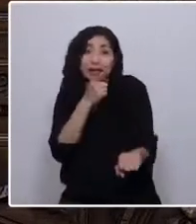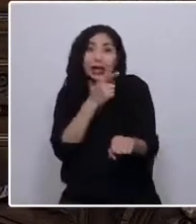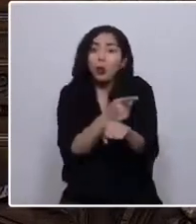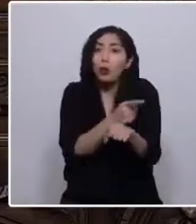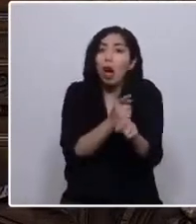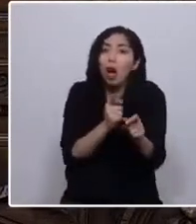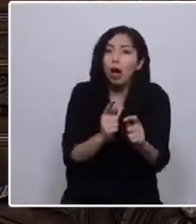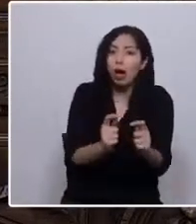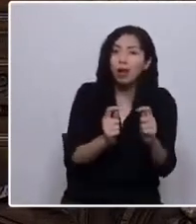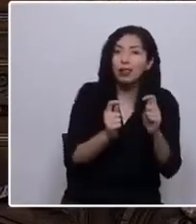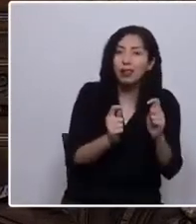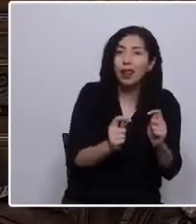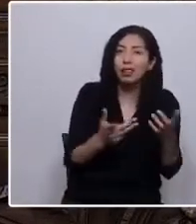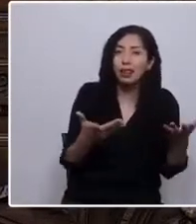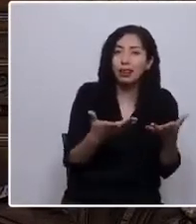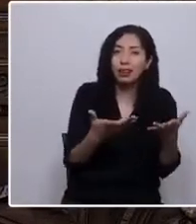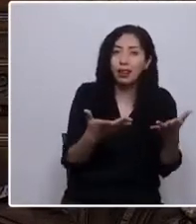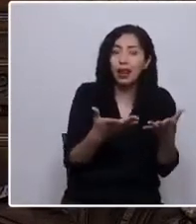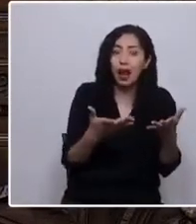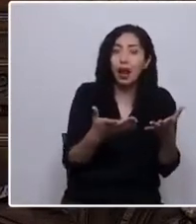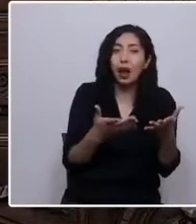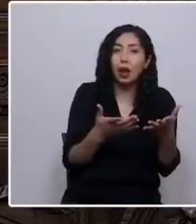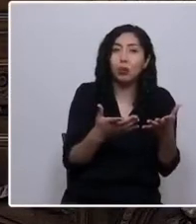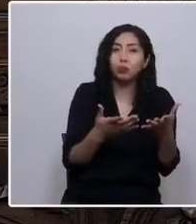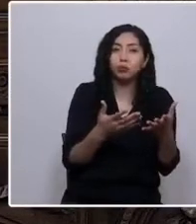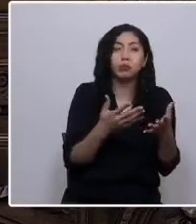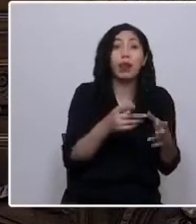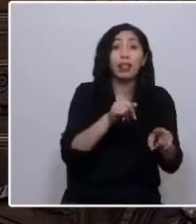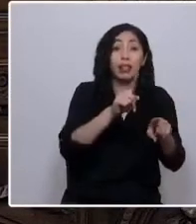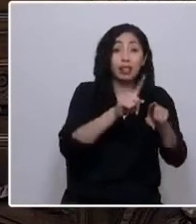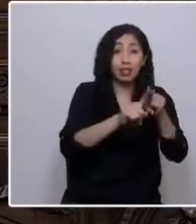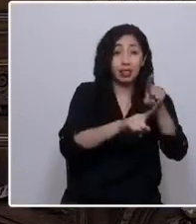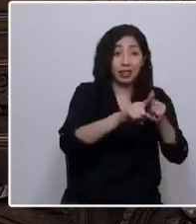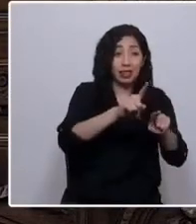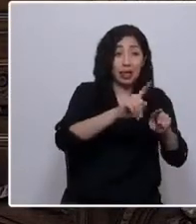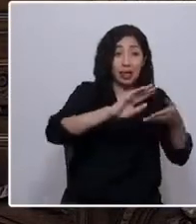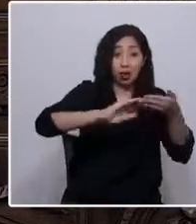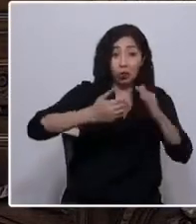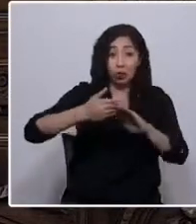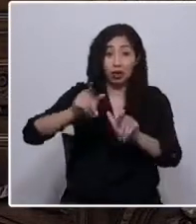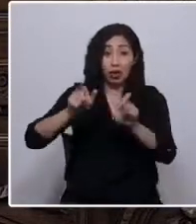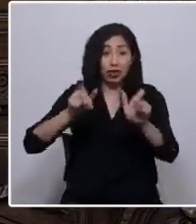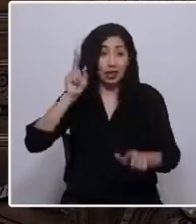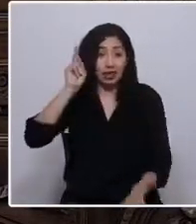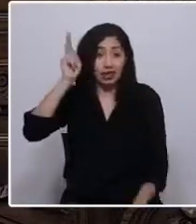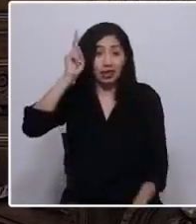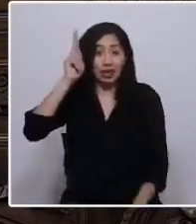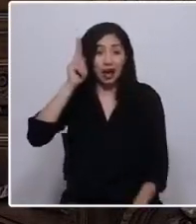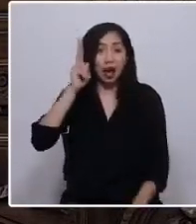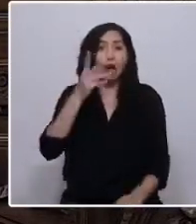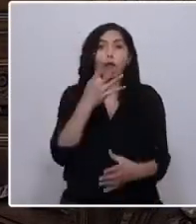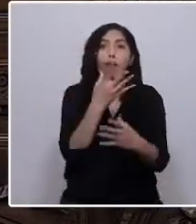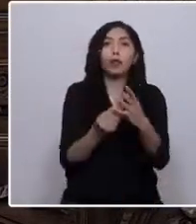jurídicamente poner fin a la existencia de las tierras y comunidades indígenas a través de un decreto